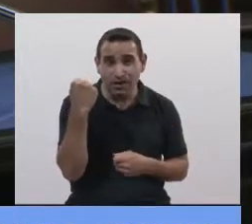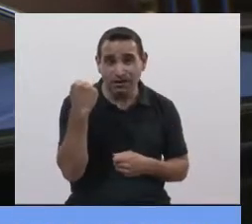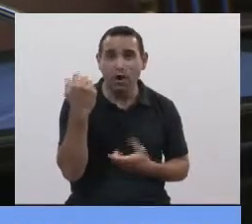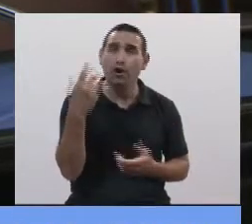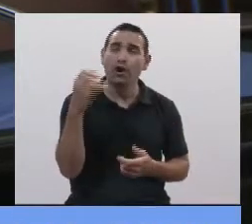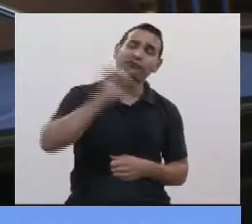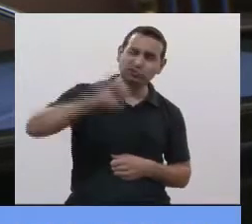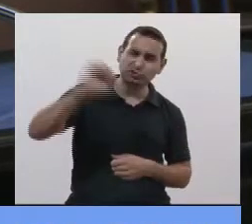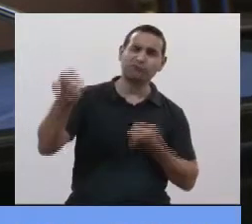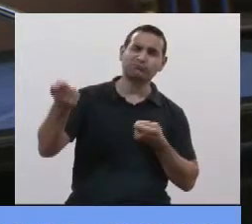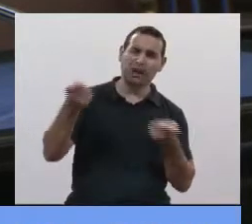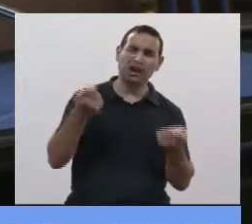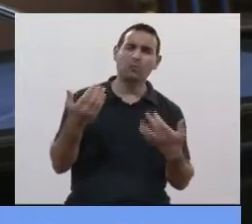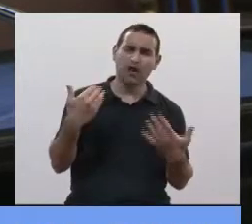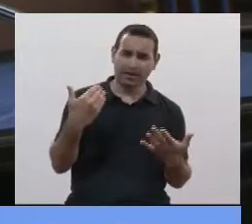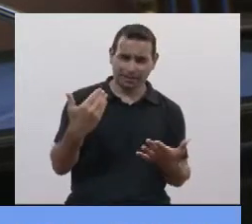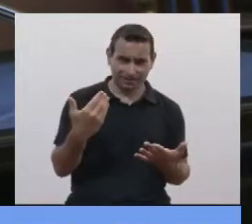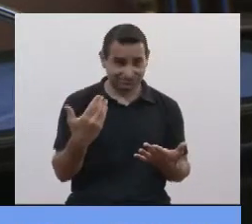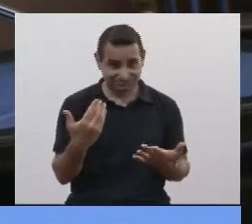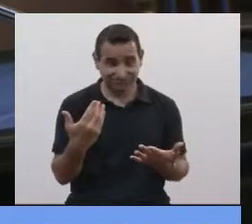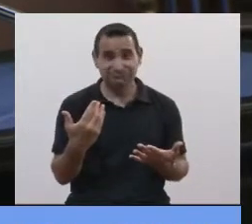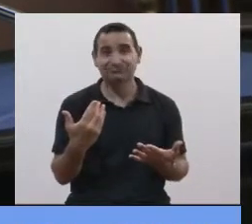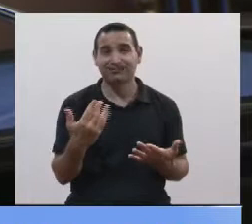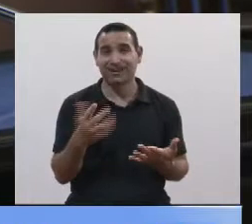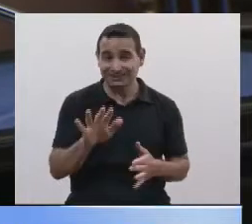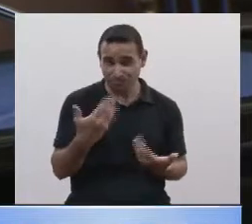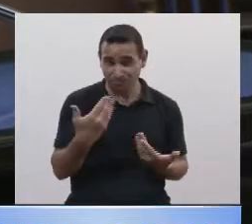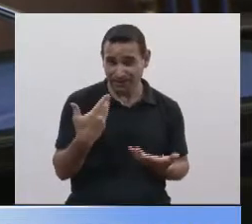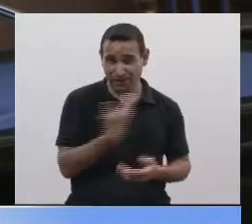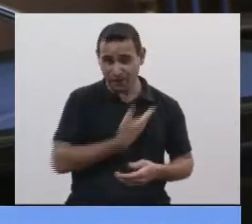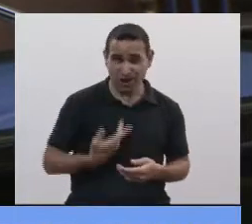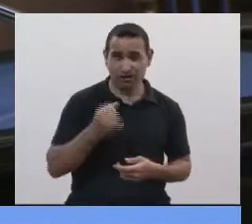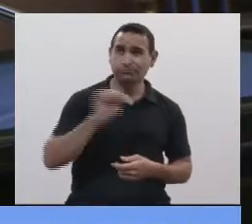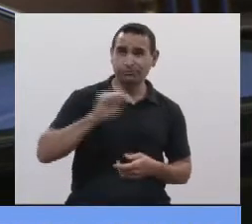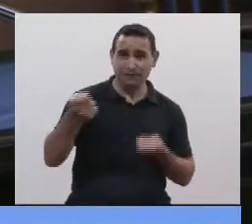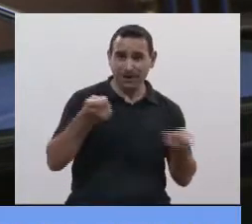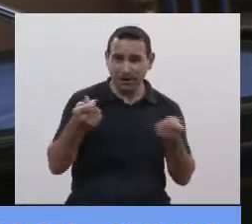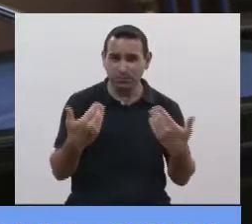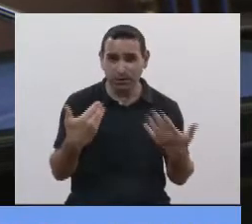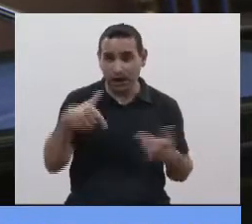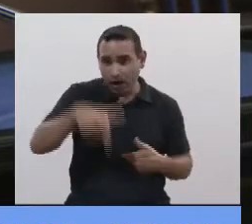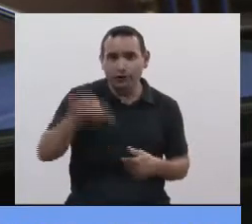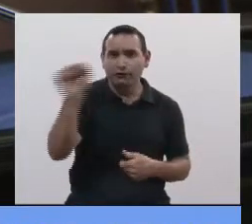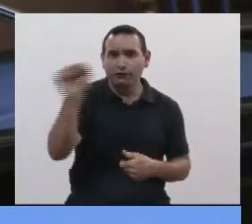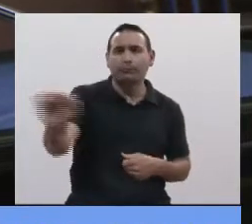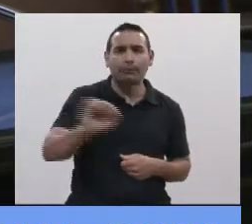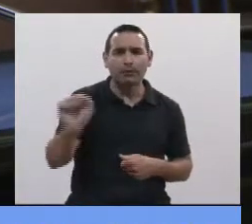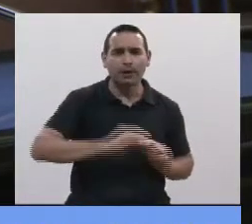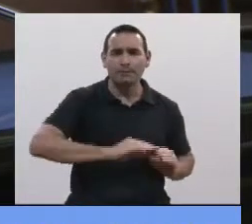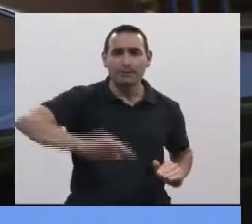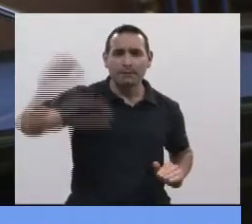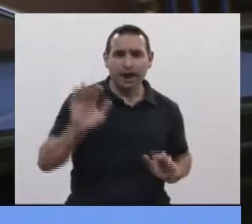la inflación emitiendo y manejar la inflación, tenemos esta inflación creciente todo el